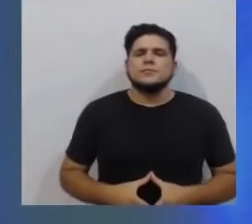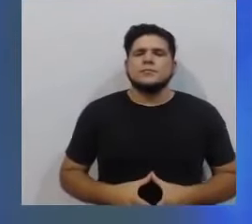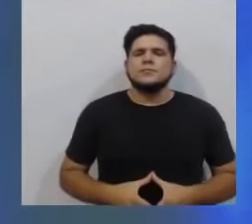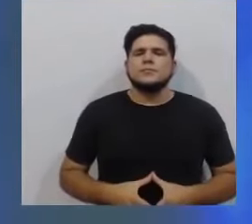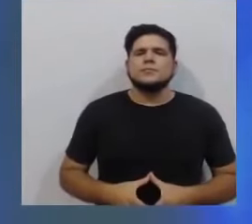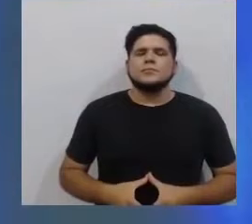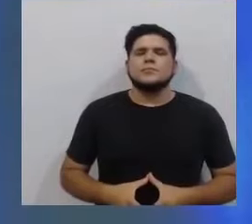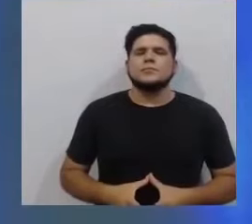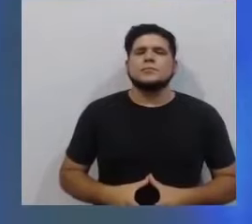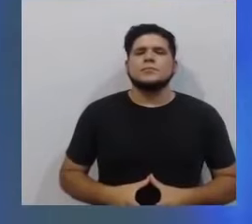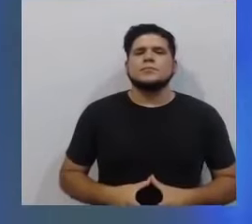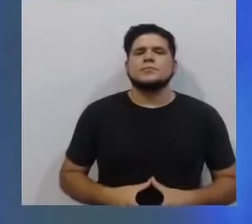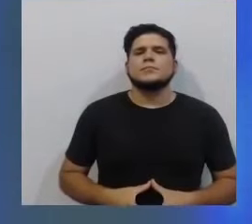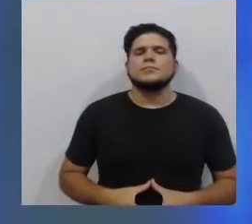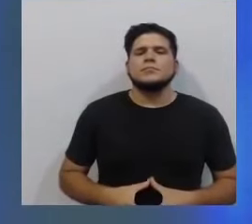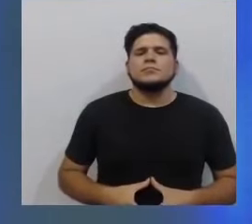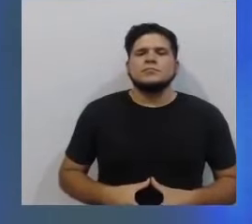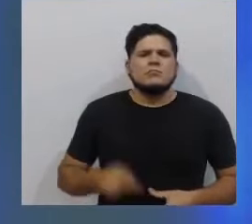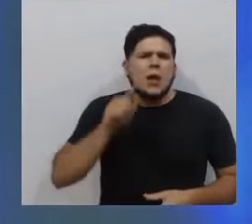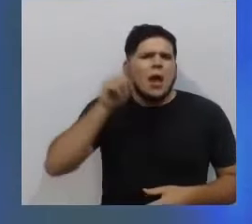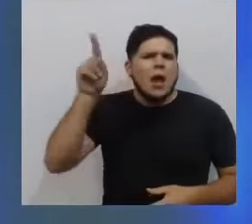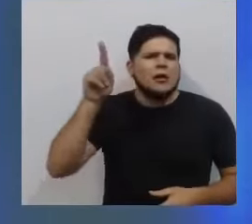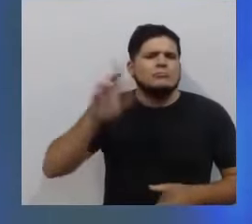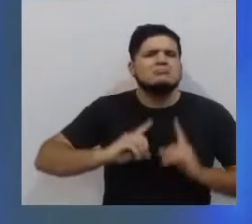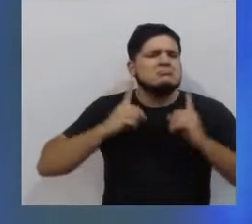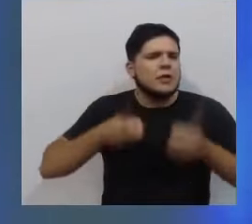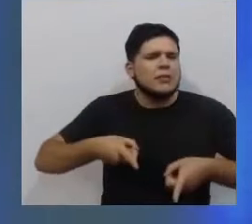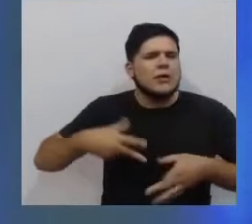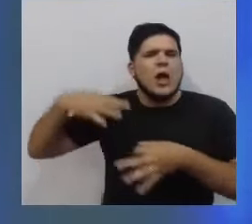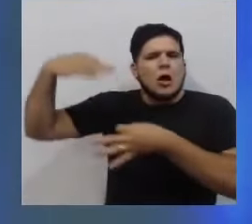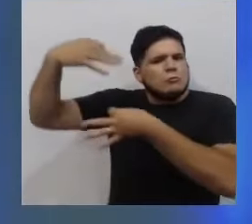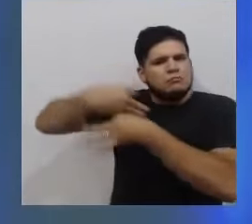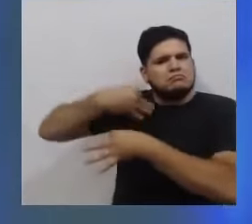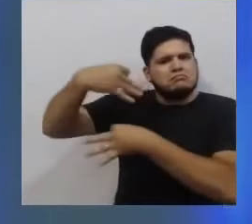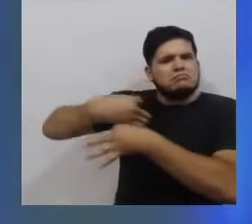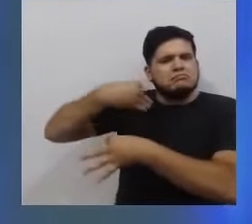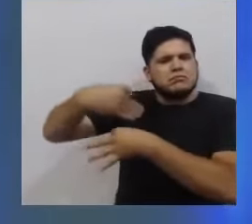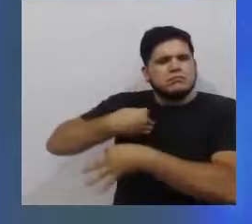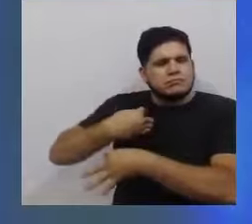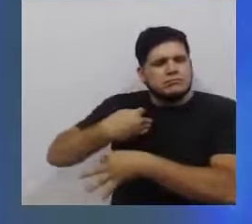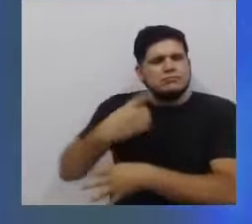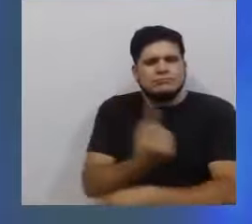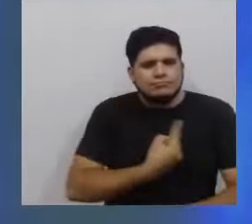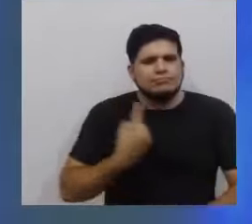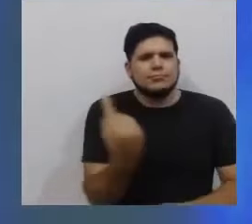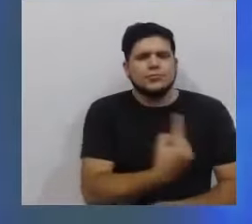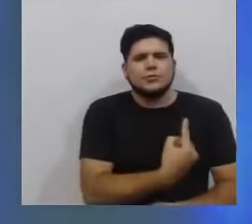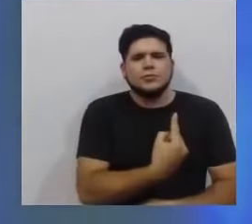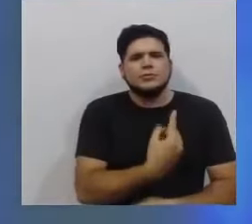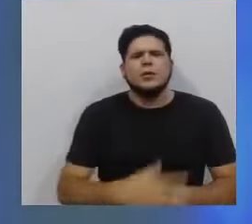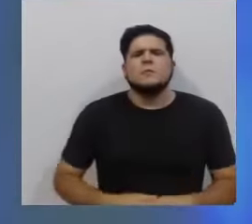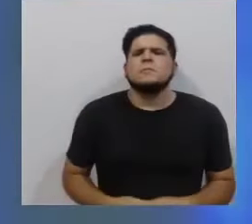y nos capacita para que podamos marcar vidas no hay cosa más linda que poder marcar